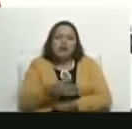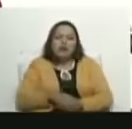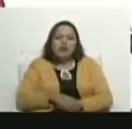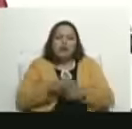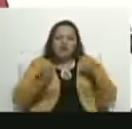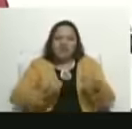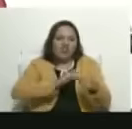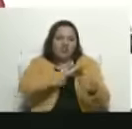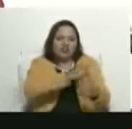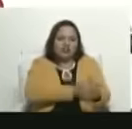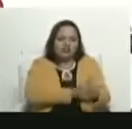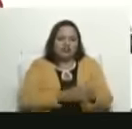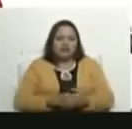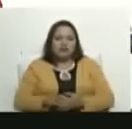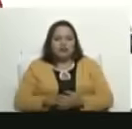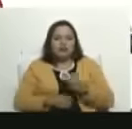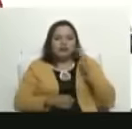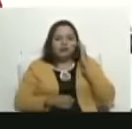Coraje.